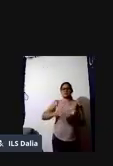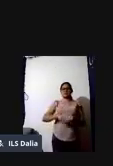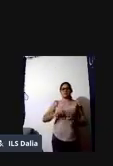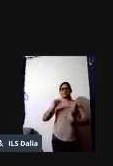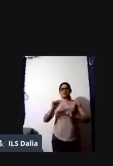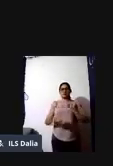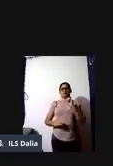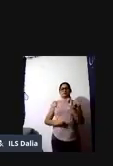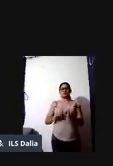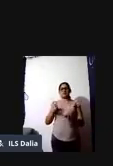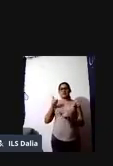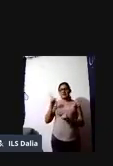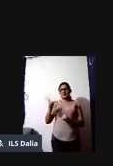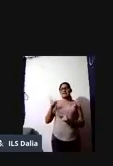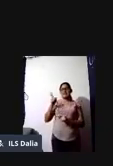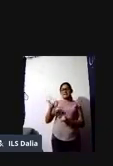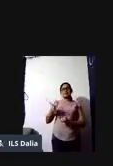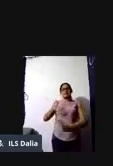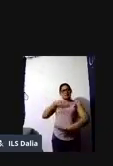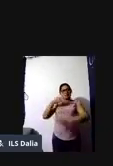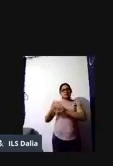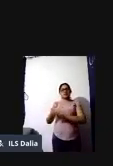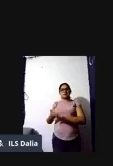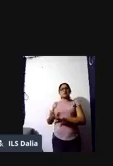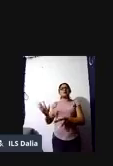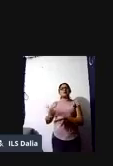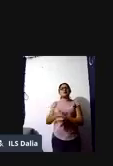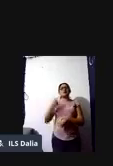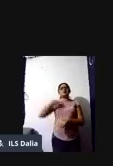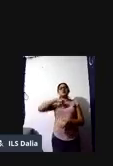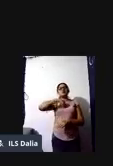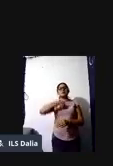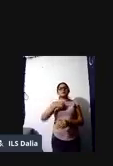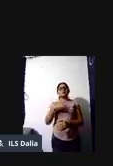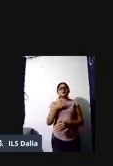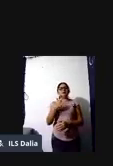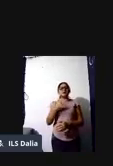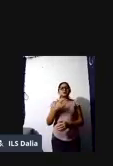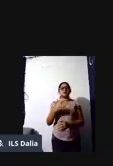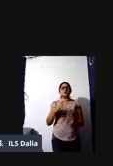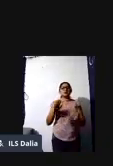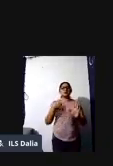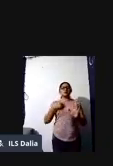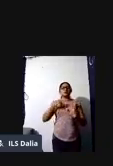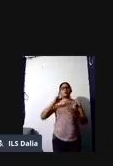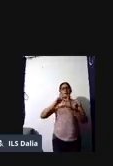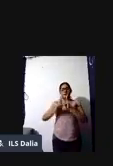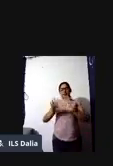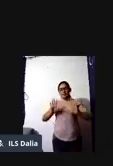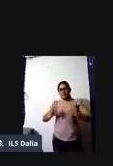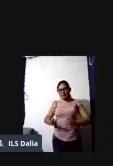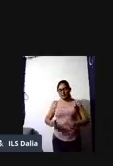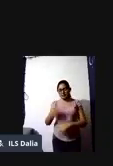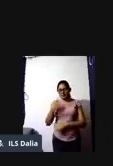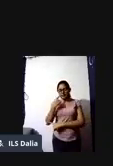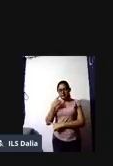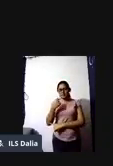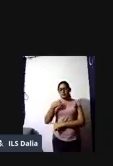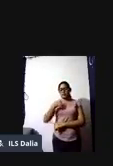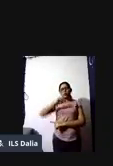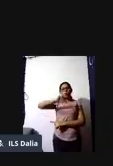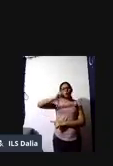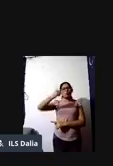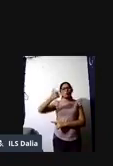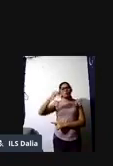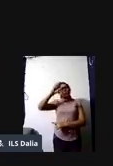reactiva hacia ellas y hacia ellos porque no queremos detenernos un poco y decir, ¿cómo lo diría de otra